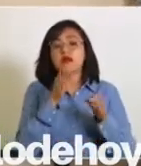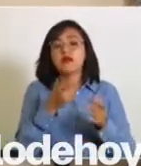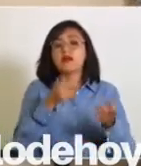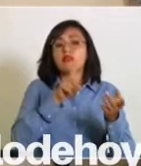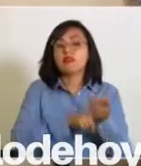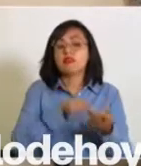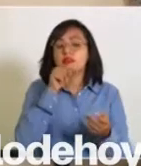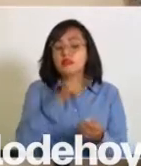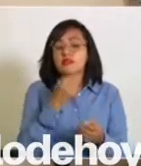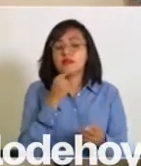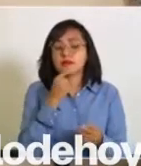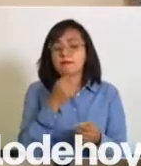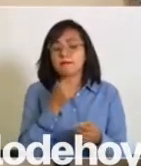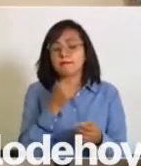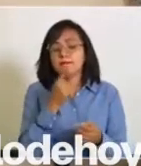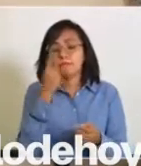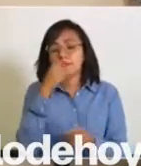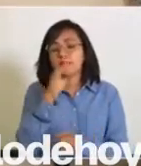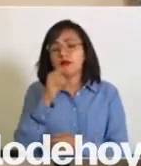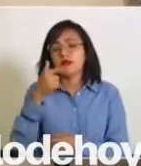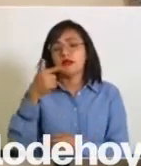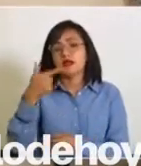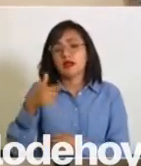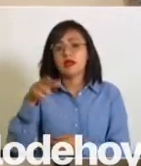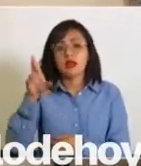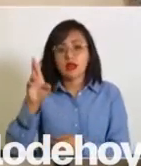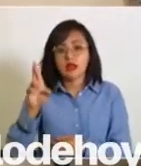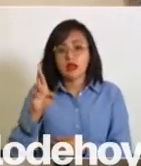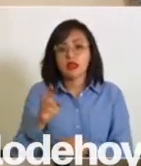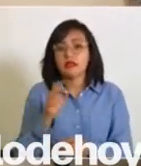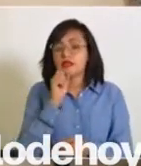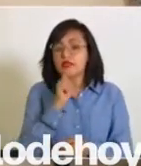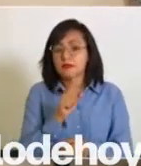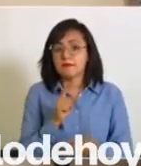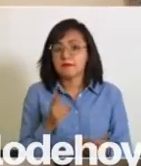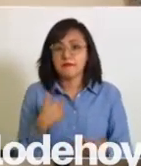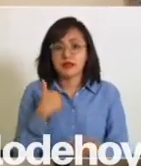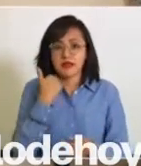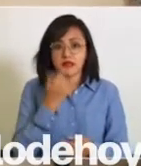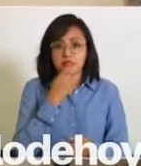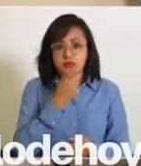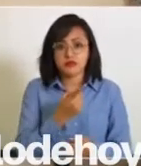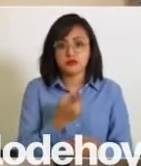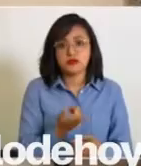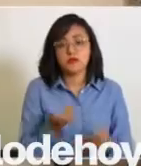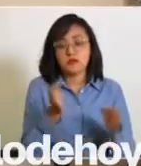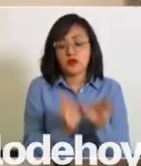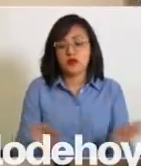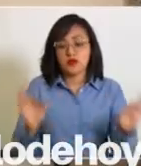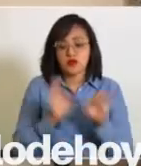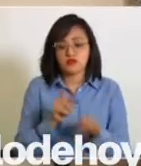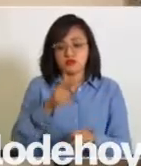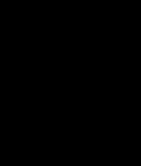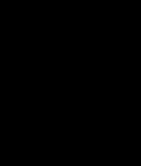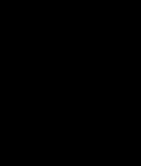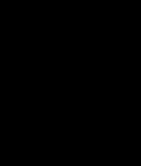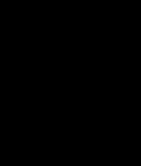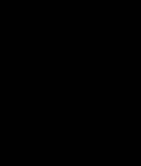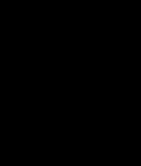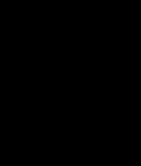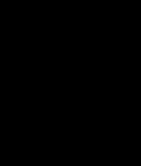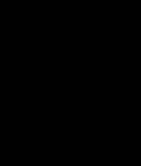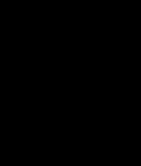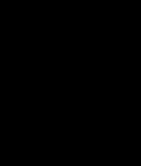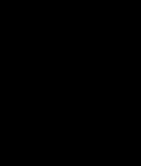general de la república debo decir que también es importante que sepan